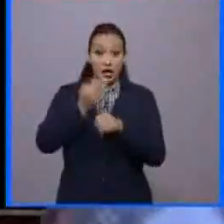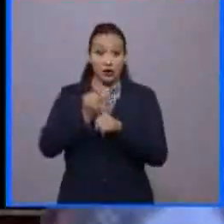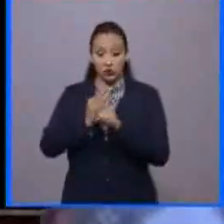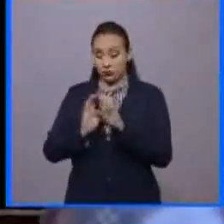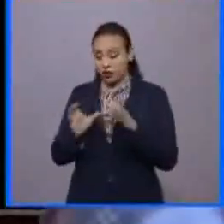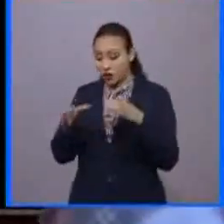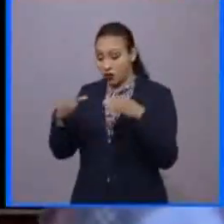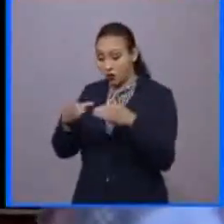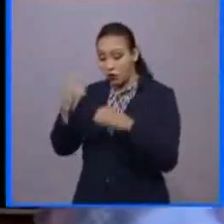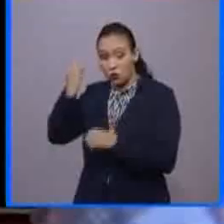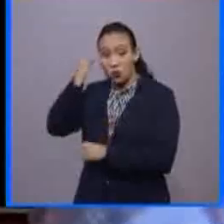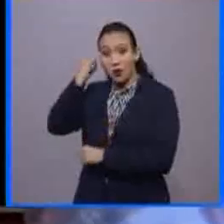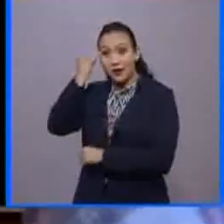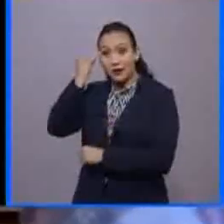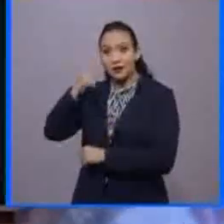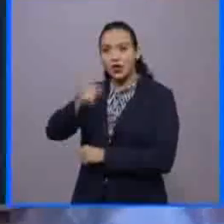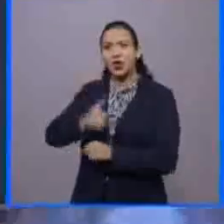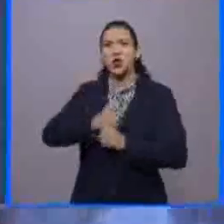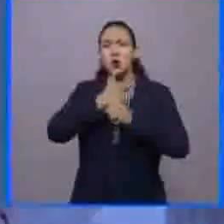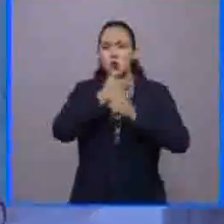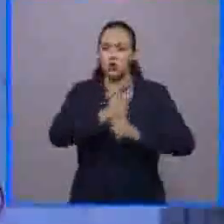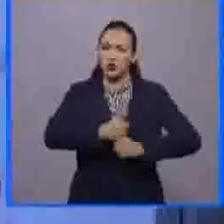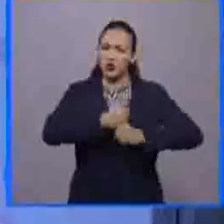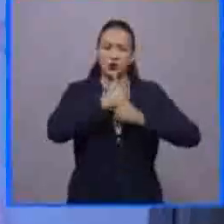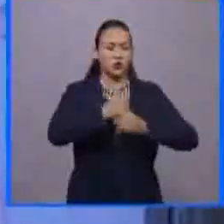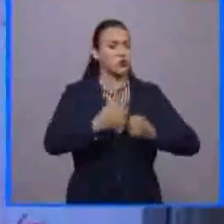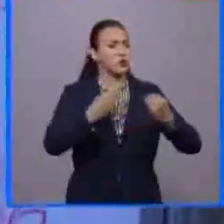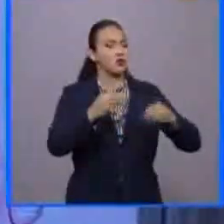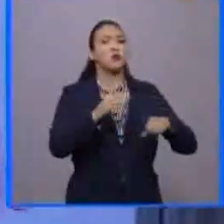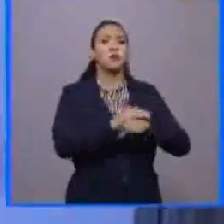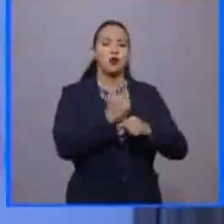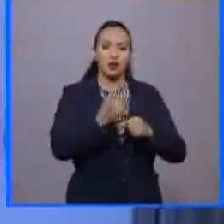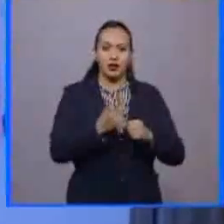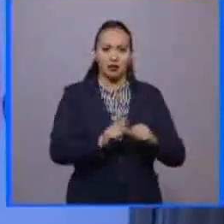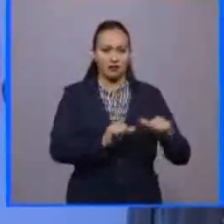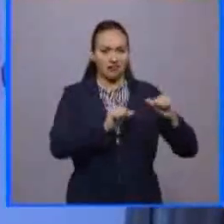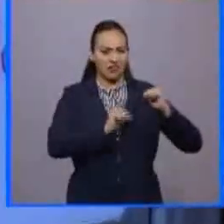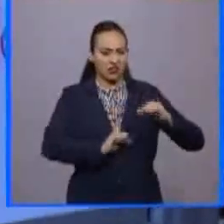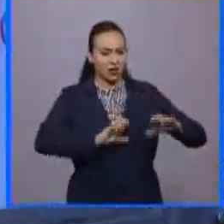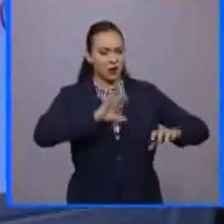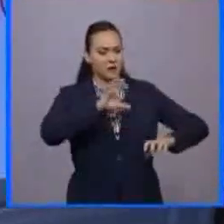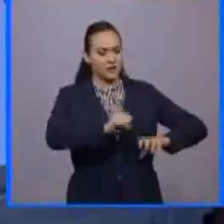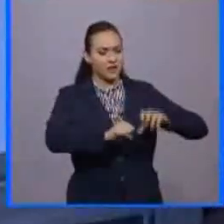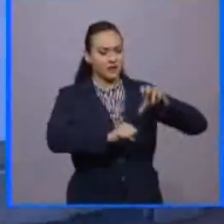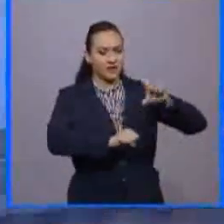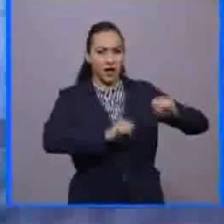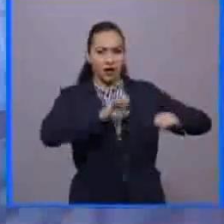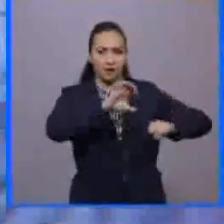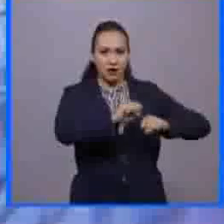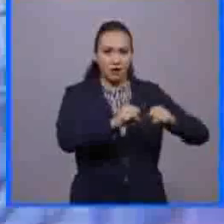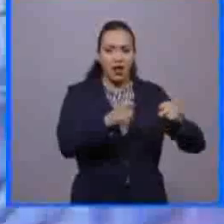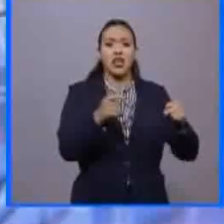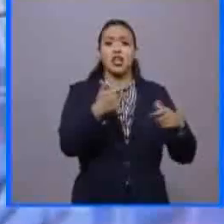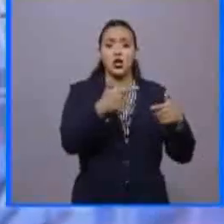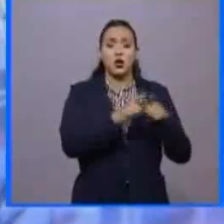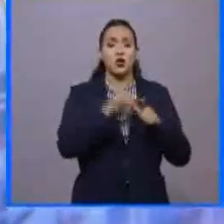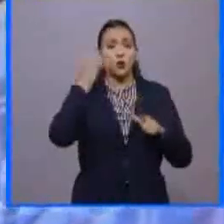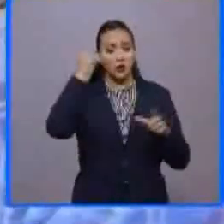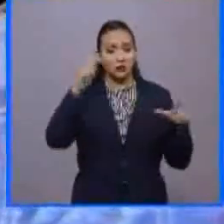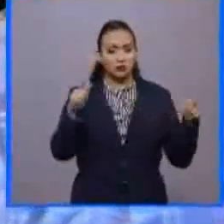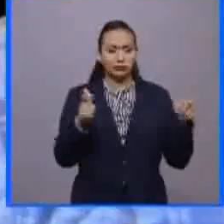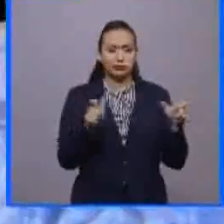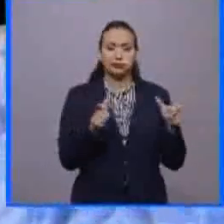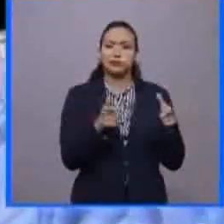las comunidades indígenas sufrimos una suerte de colonialidad del poder para destacar sus herencias que siguen